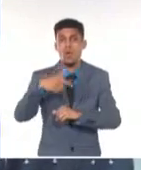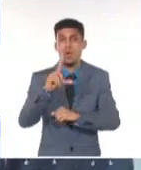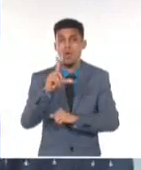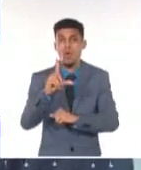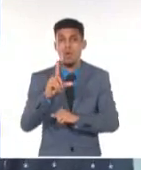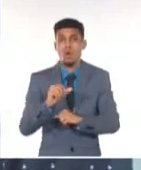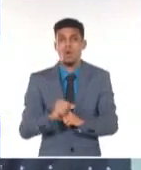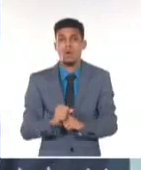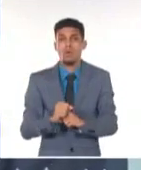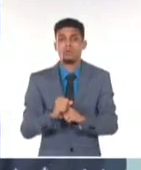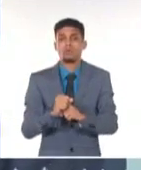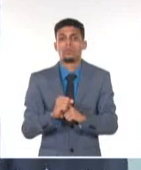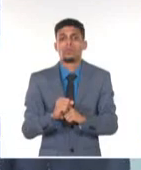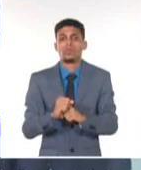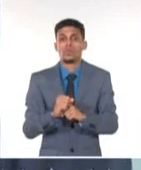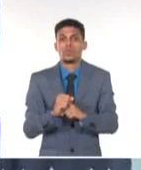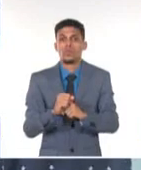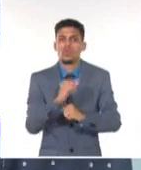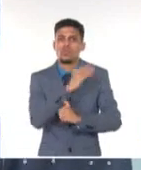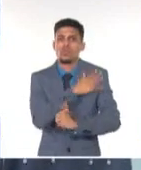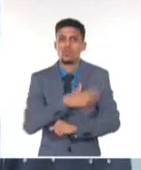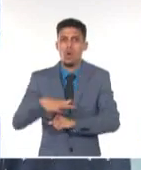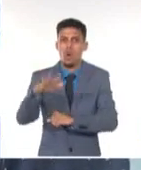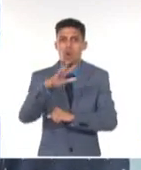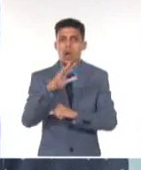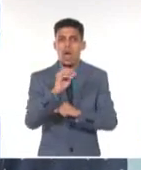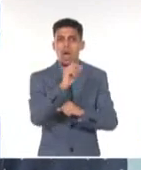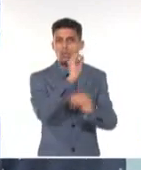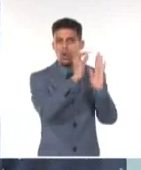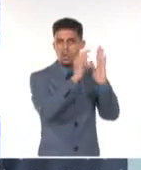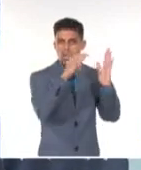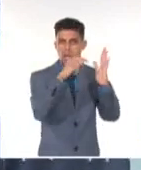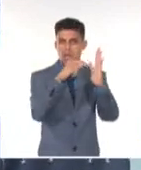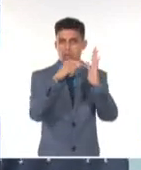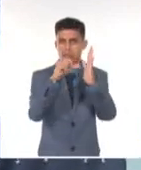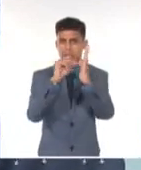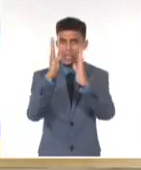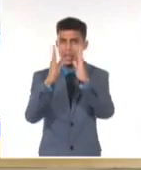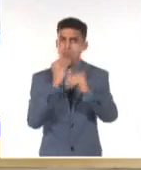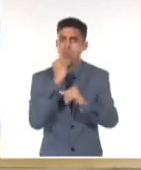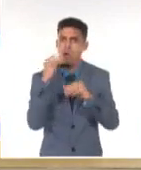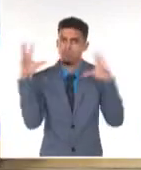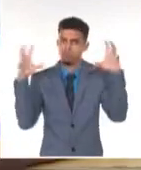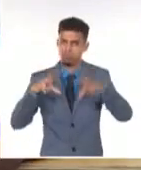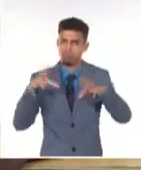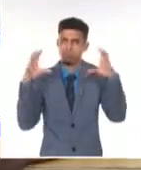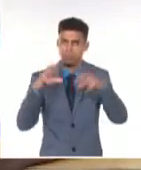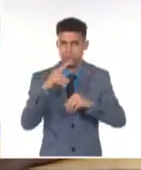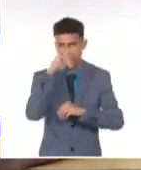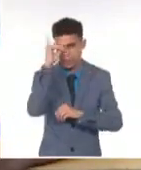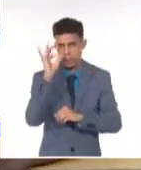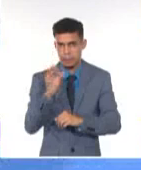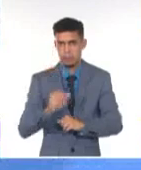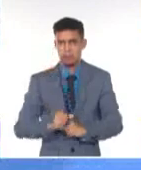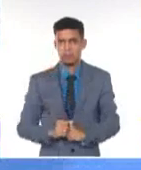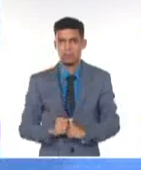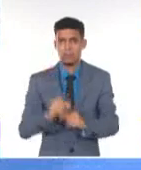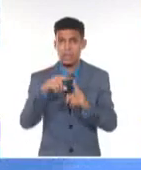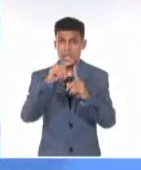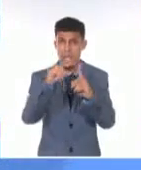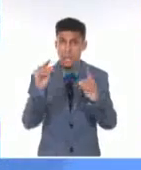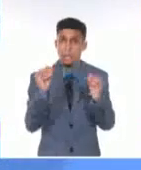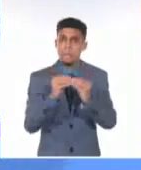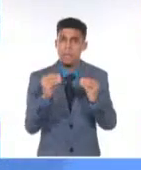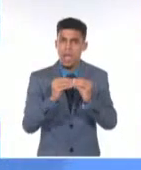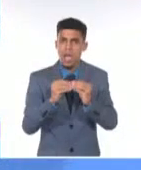las regiones central oriental pueden producirse totales de precipitación muy altos. El tema incluyó pronósticos